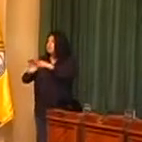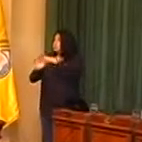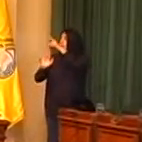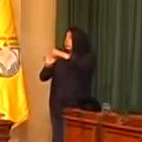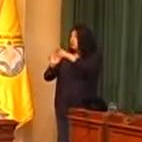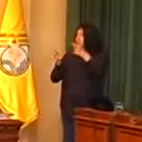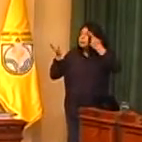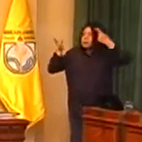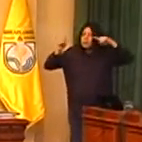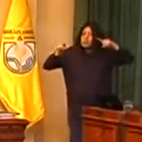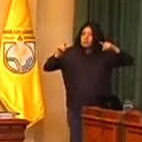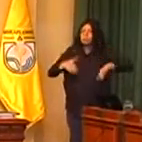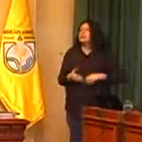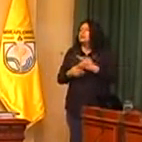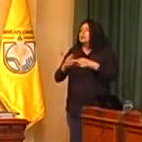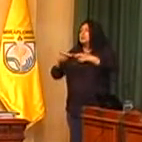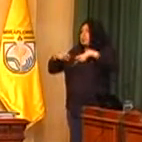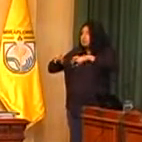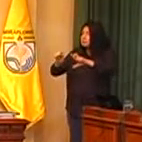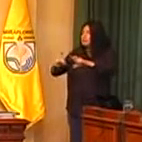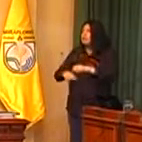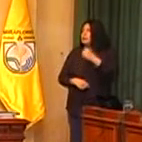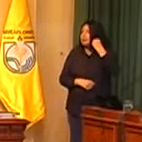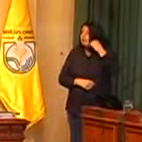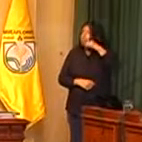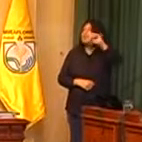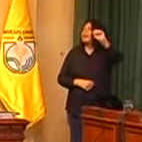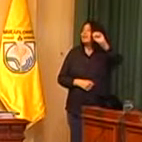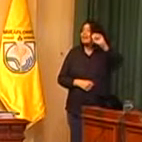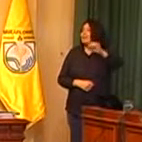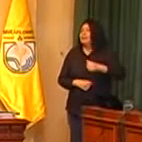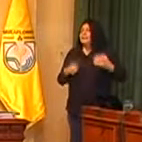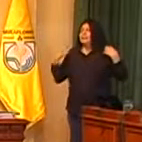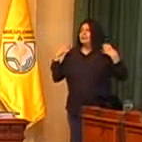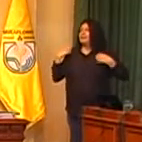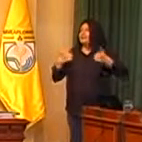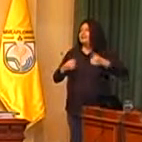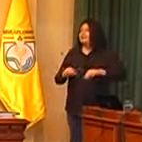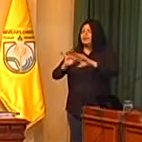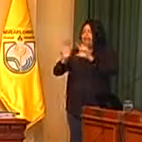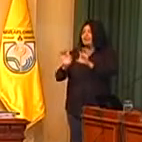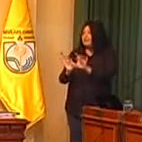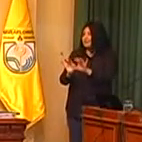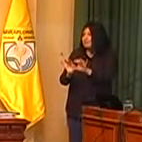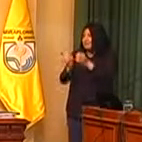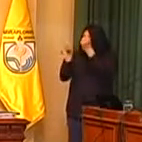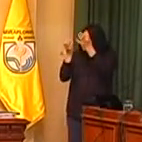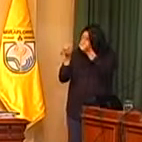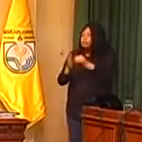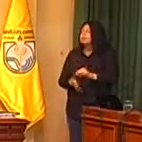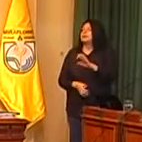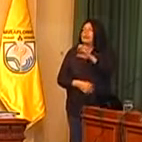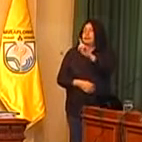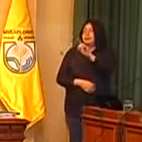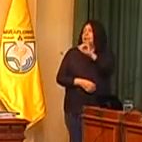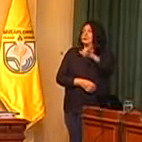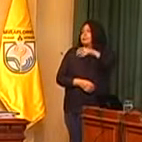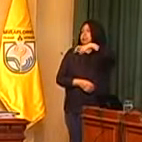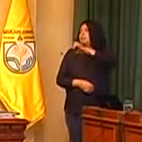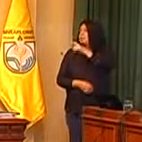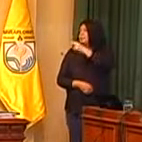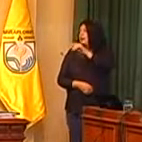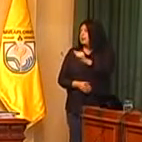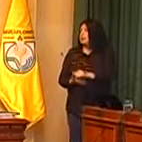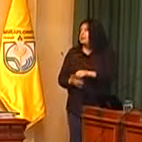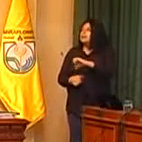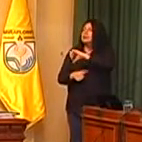Proyecto de acuerdo de consejo que autoriza el viaje del gerente de sistemas y tecnologías de la información, Eric Raúl Peña Sánchez,